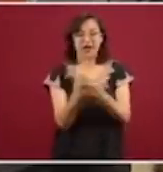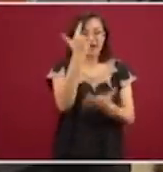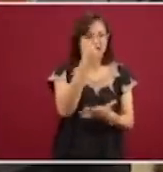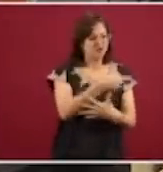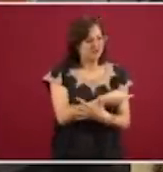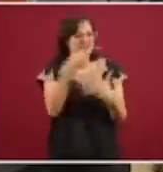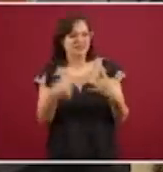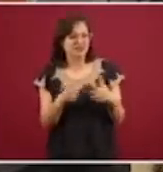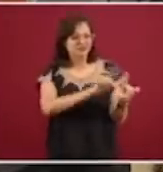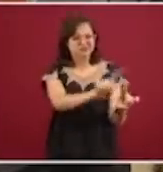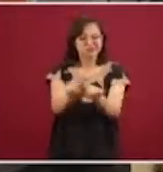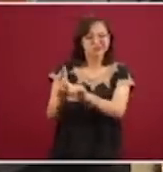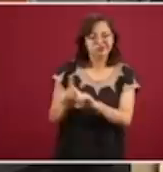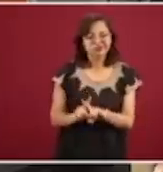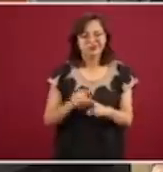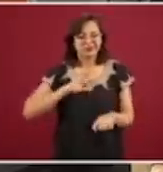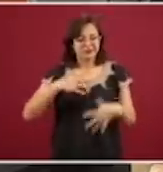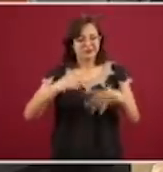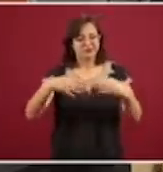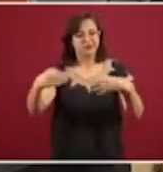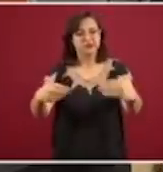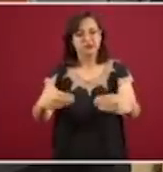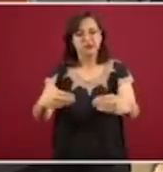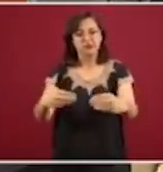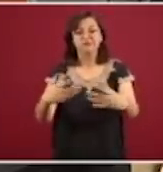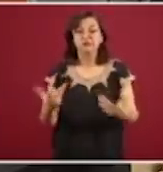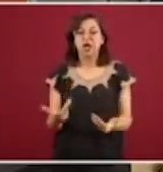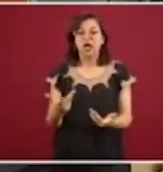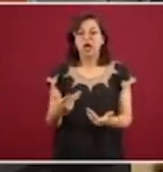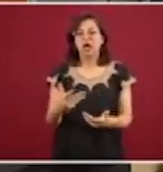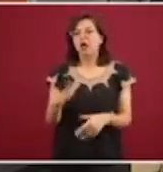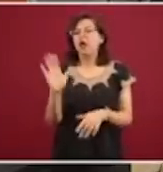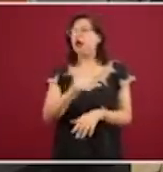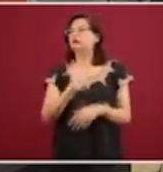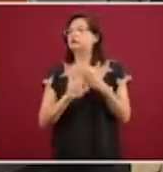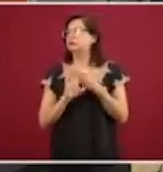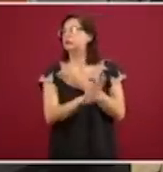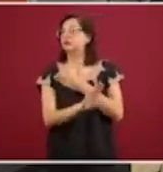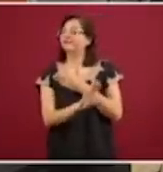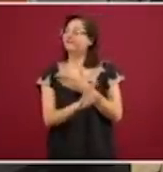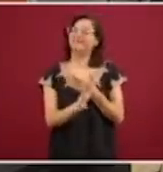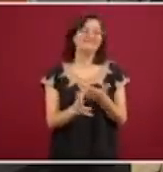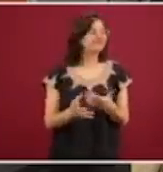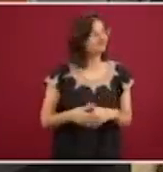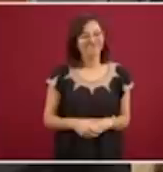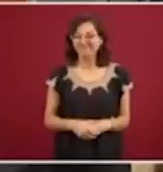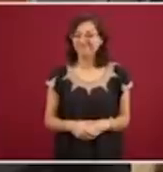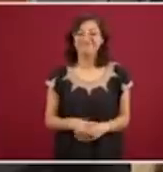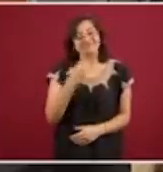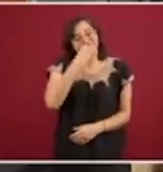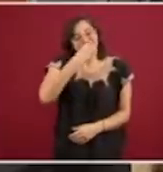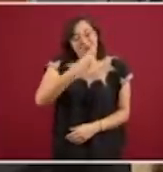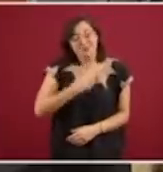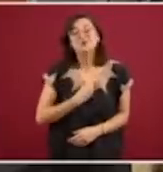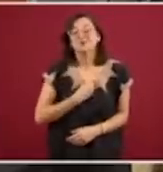problema retador como una epidemia, es pensar que las cosas no van a ocurrir. Ni modo. Las cosas que van a ocurrir hay